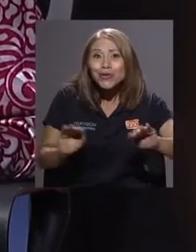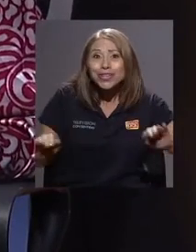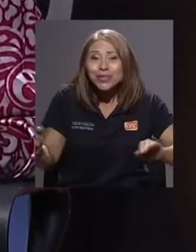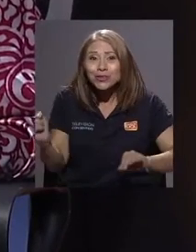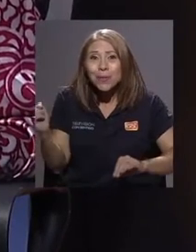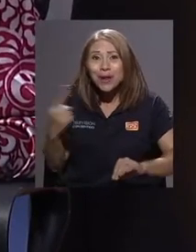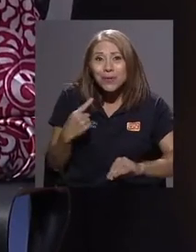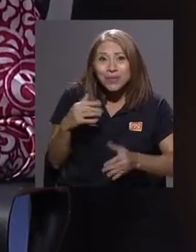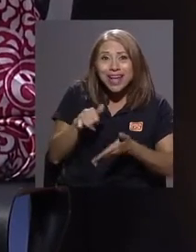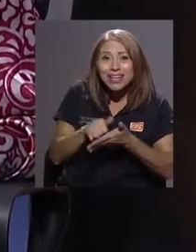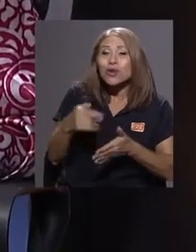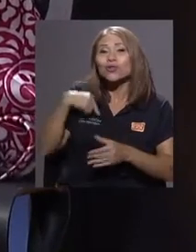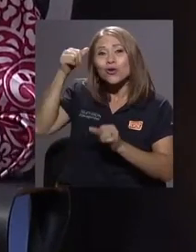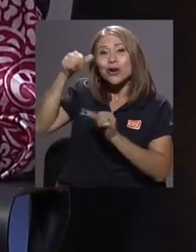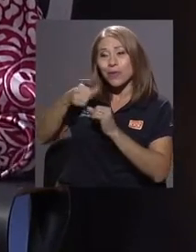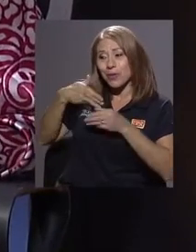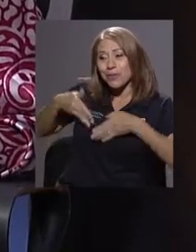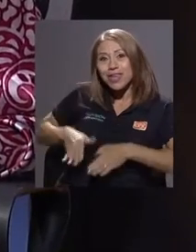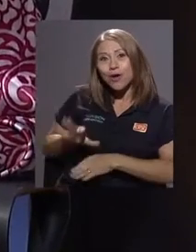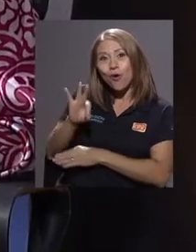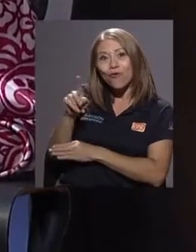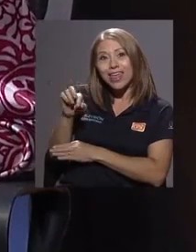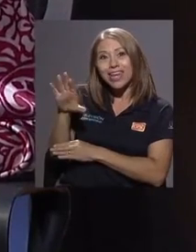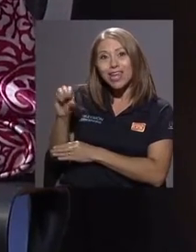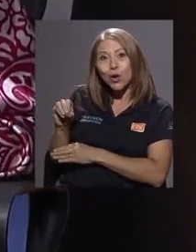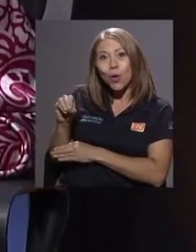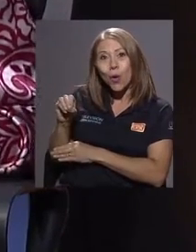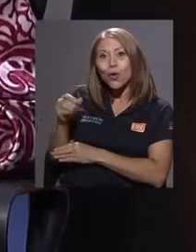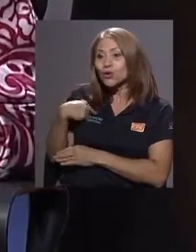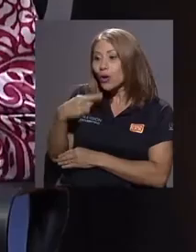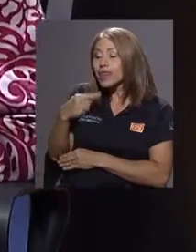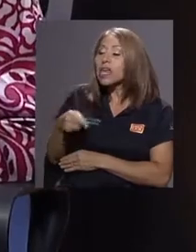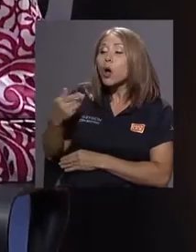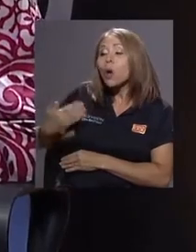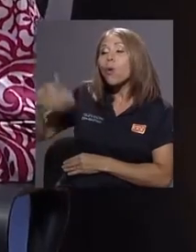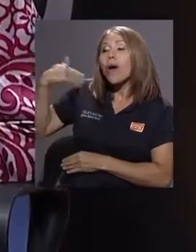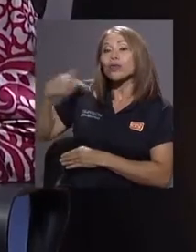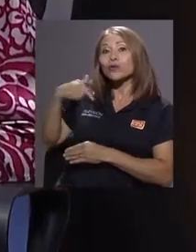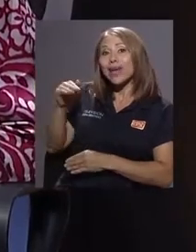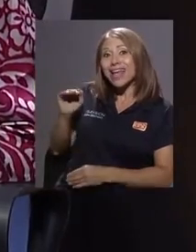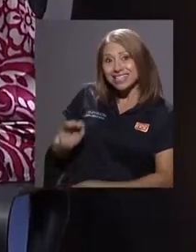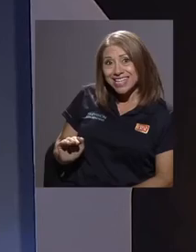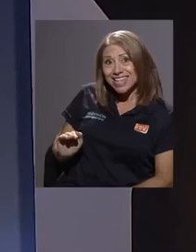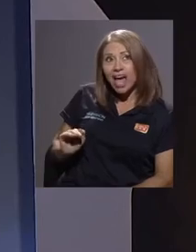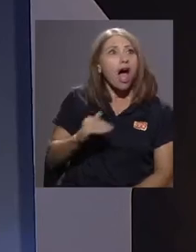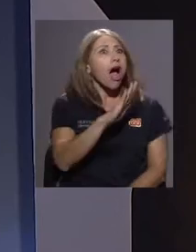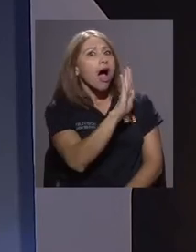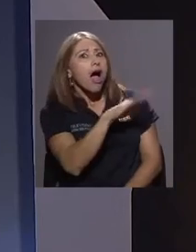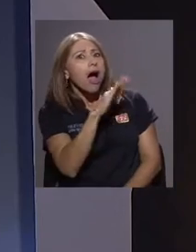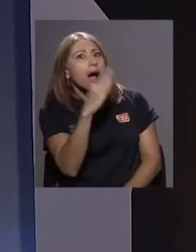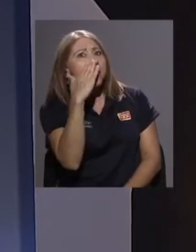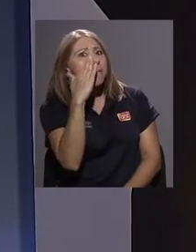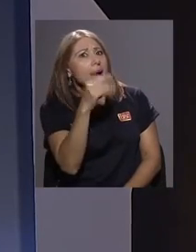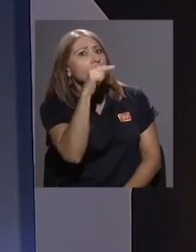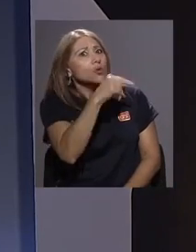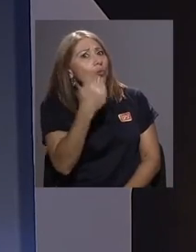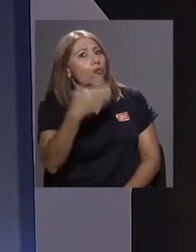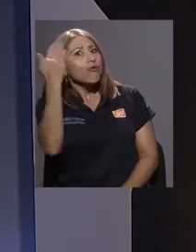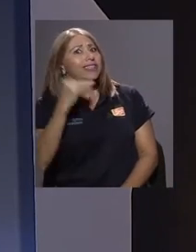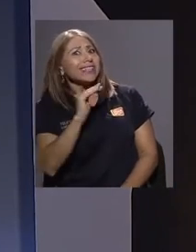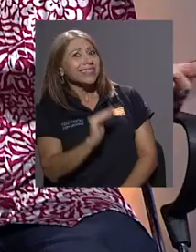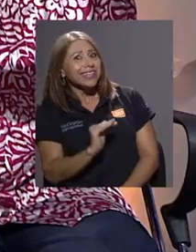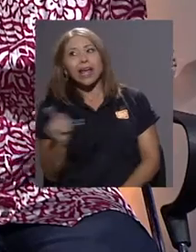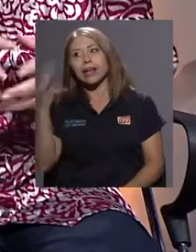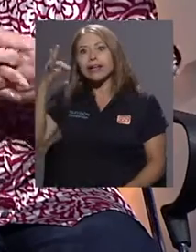cuando federico era chiquito que yo le dije es que cuando yo era chiquita fuiste chiquita si él creyó que ya yo había nacido vieja no